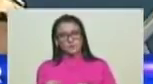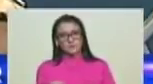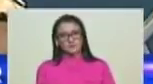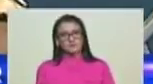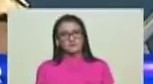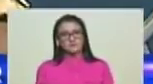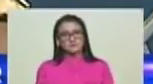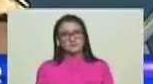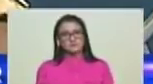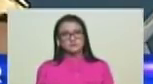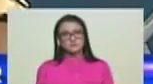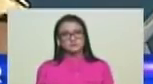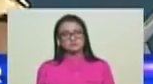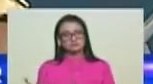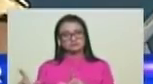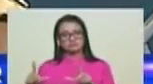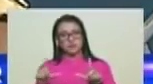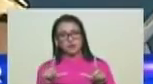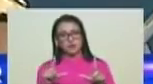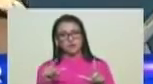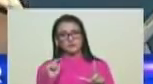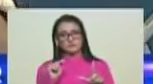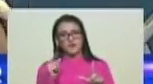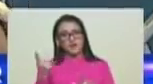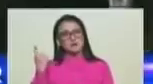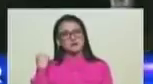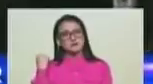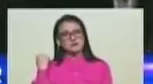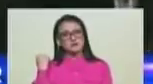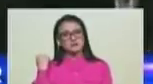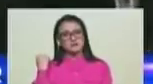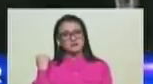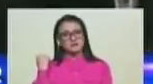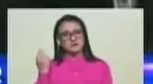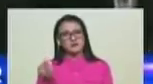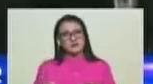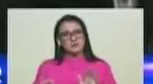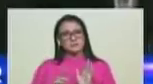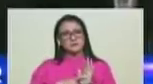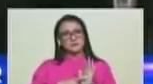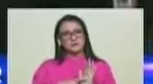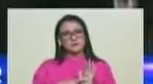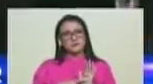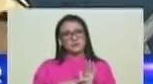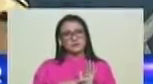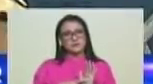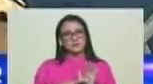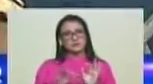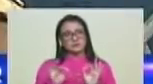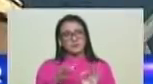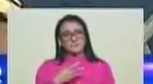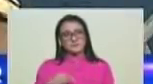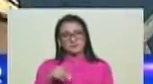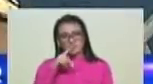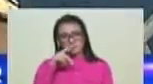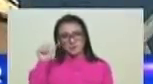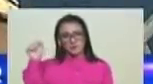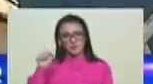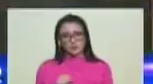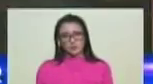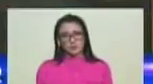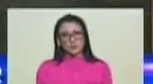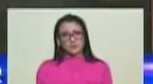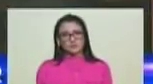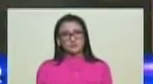con un eslogan que ayer repitió de manera muy firme nuestro presidente Maduro. Un